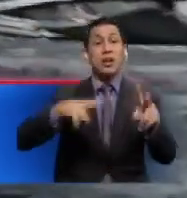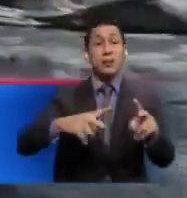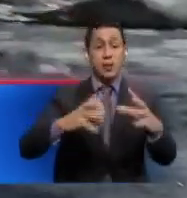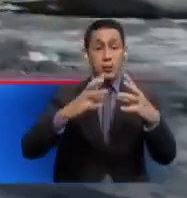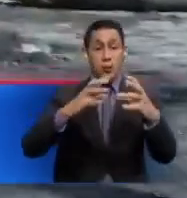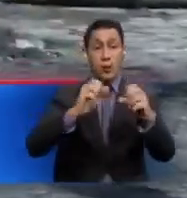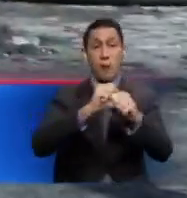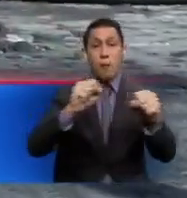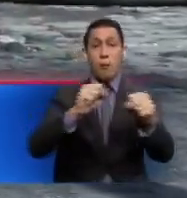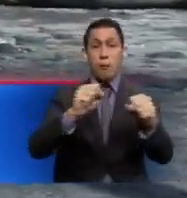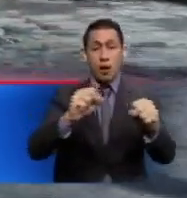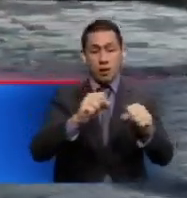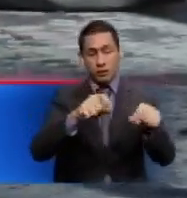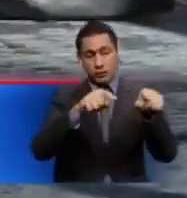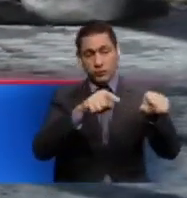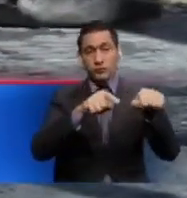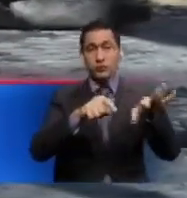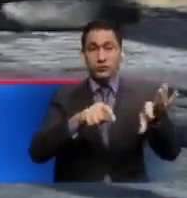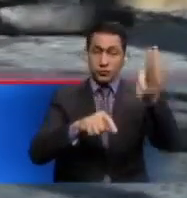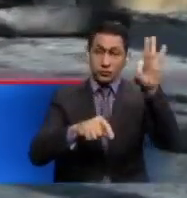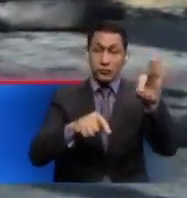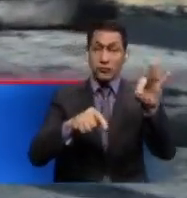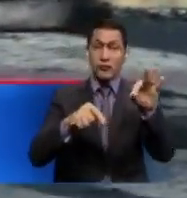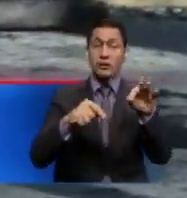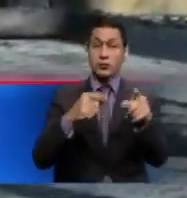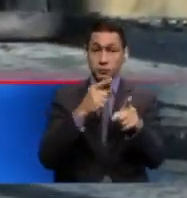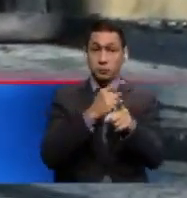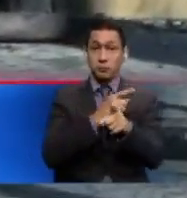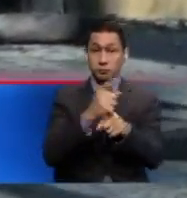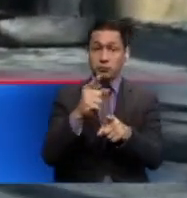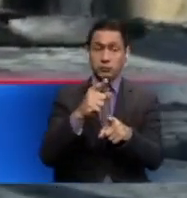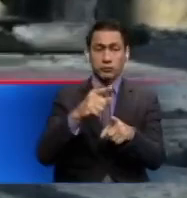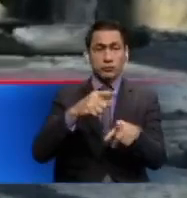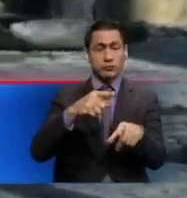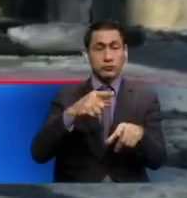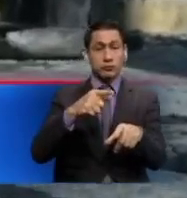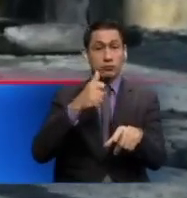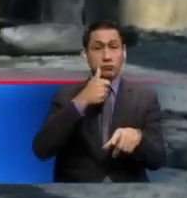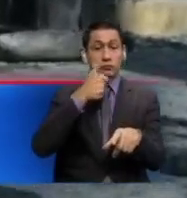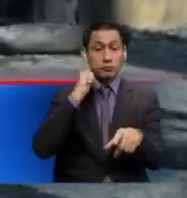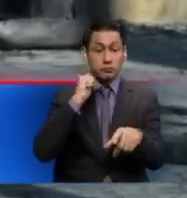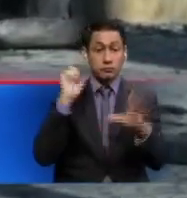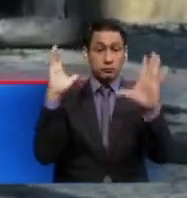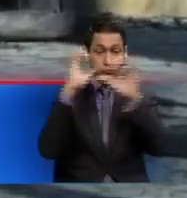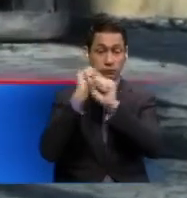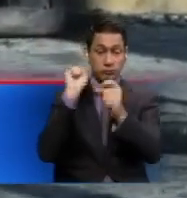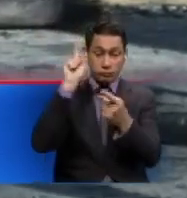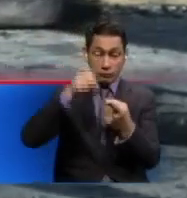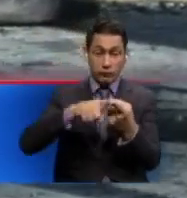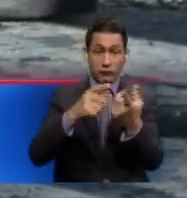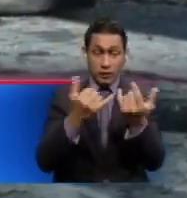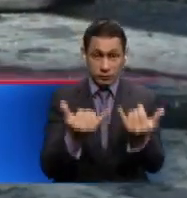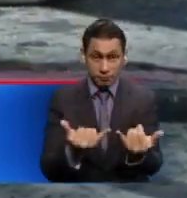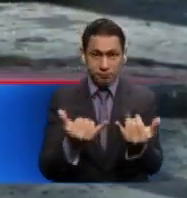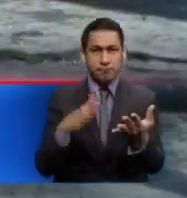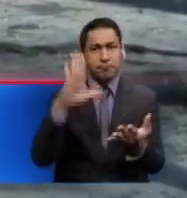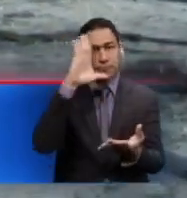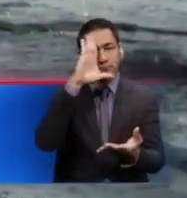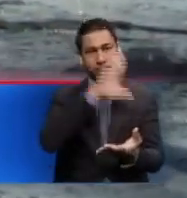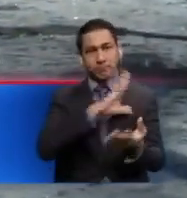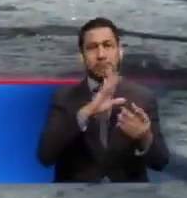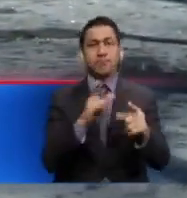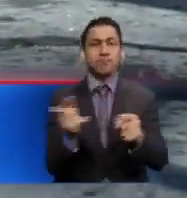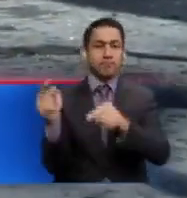esta detonación que alertó por varias horas, y sabemos que hasta muy altas horas de la madrugada la Policía Nacional se